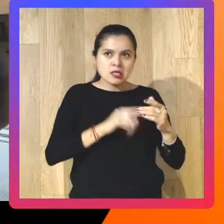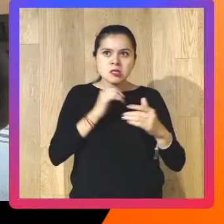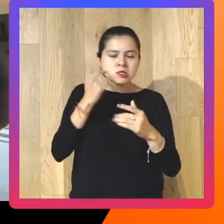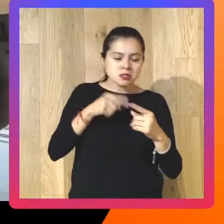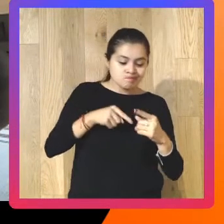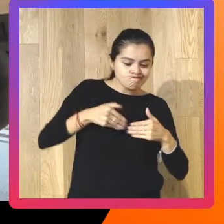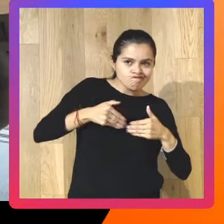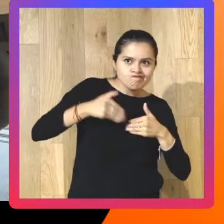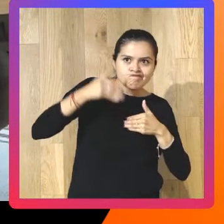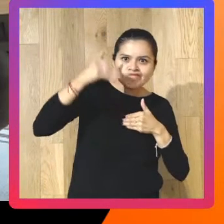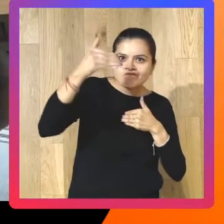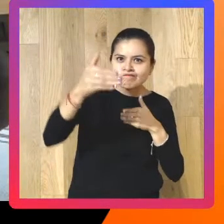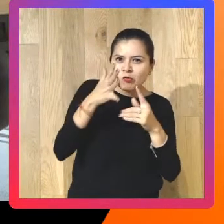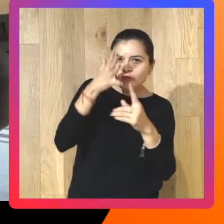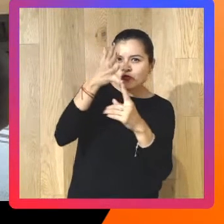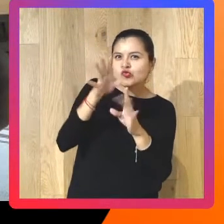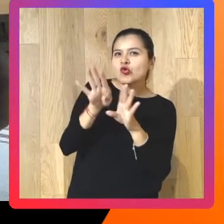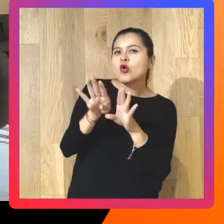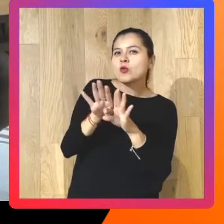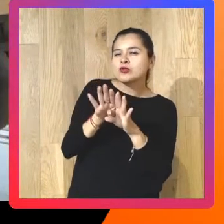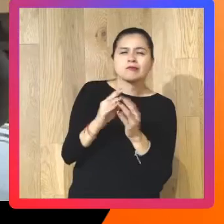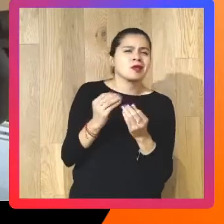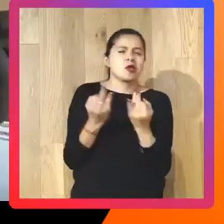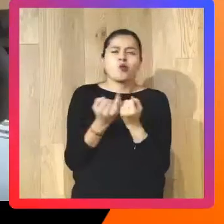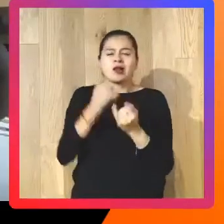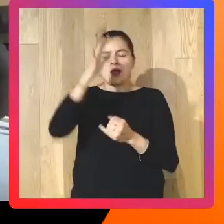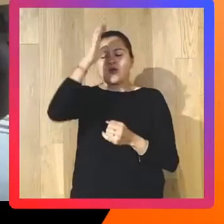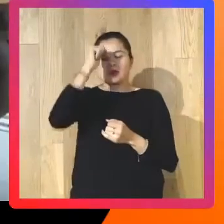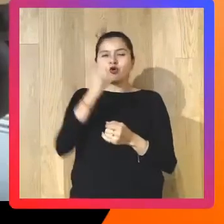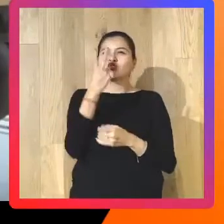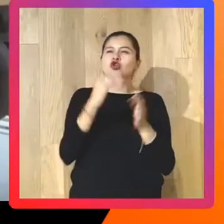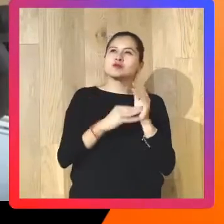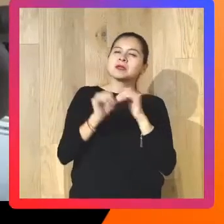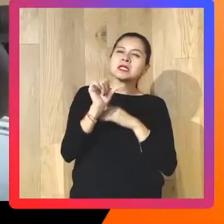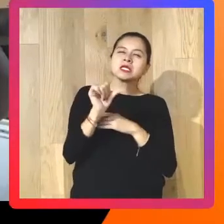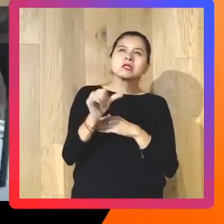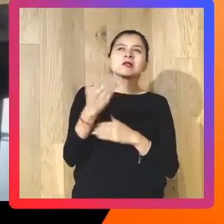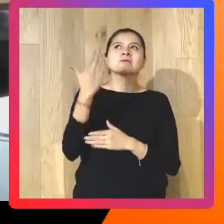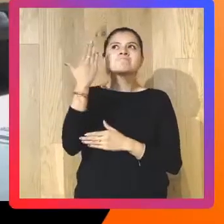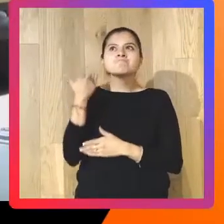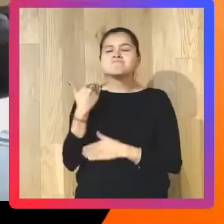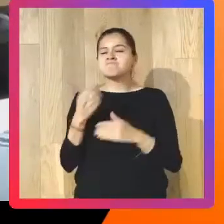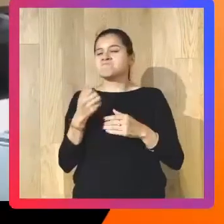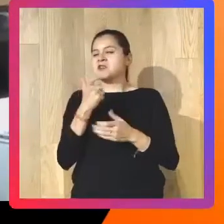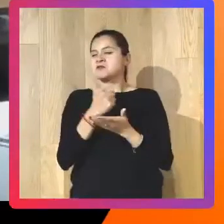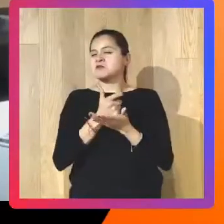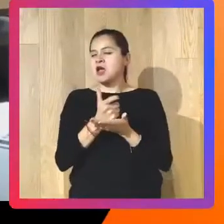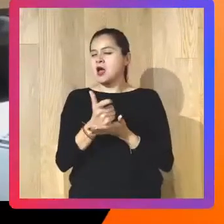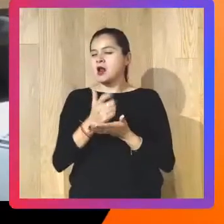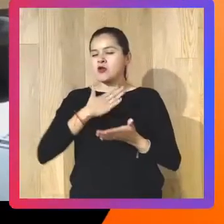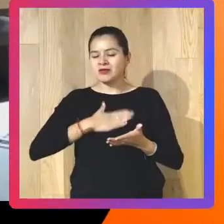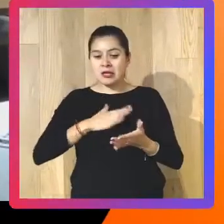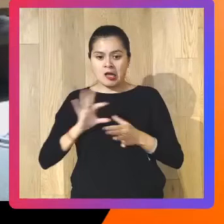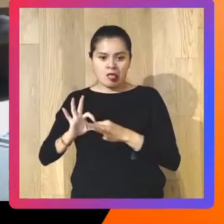Y eso, Rogelio, además coincidimos, 2016 eran los tiempos en que el salario mínimo estaba indexado a